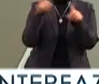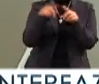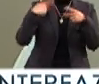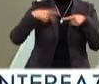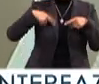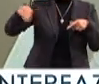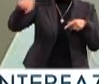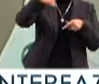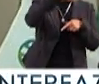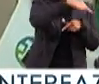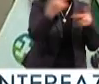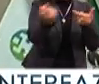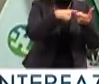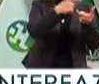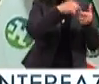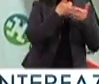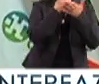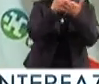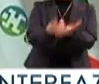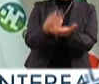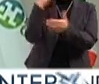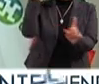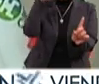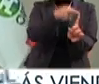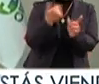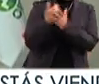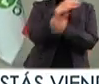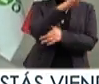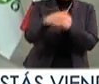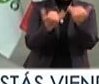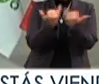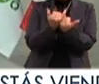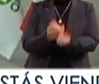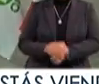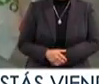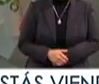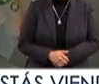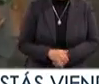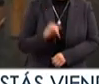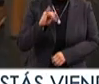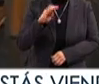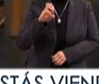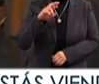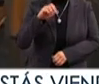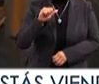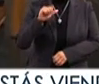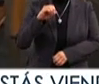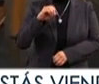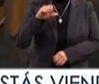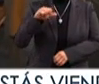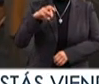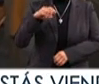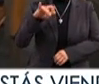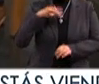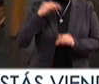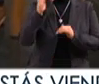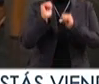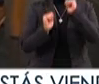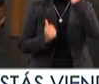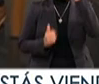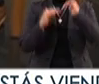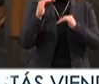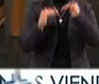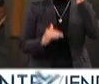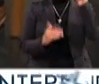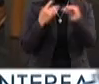agentes de la sociedad que colaboran en este objetivo que compartimos todos. En Iberoamérica hay una brecha de desigualdad muy